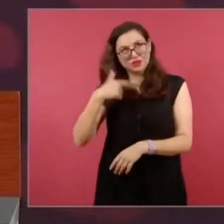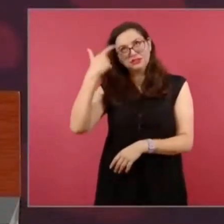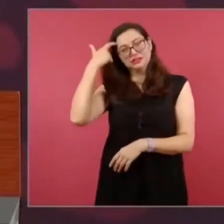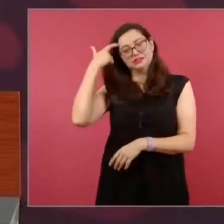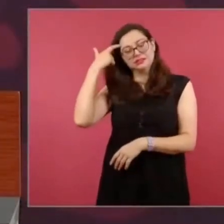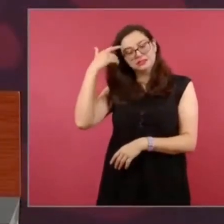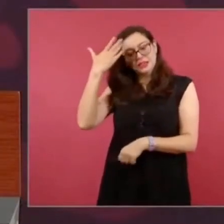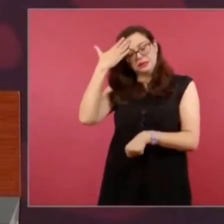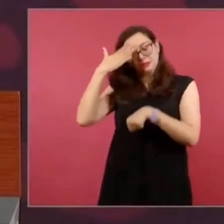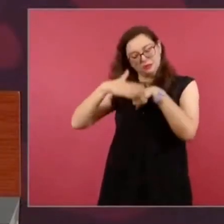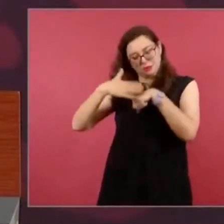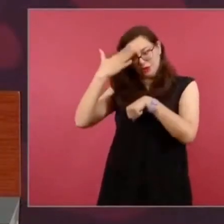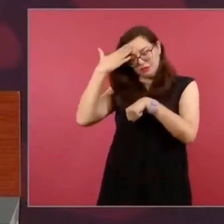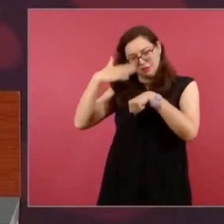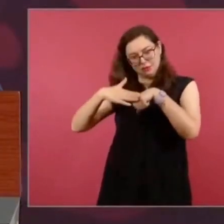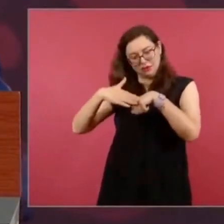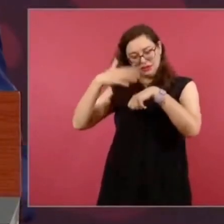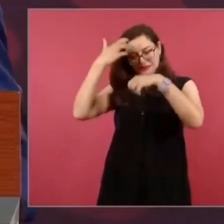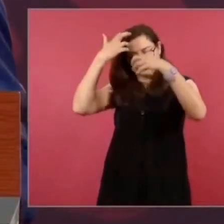me está haciendo lo que el